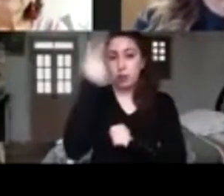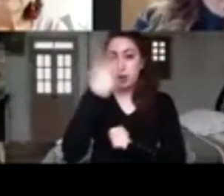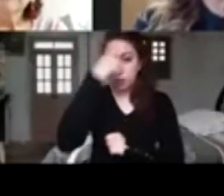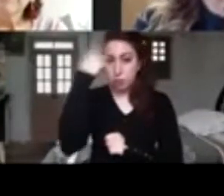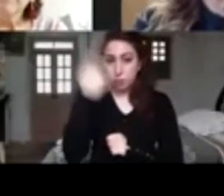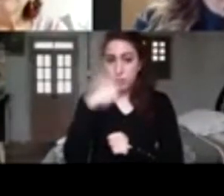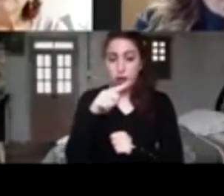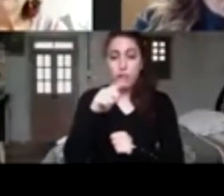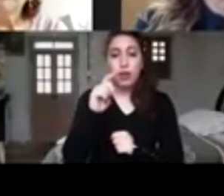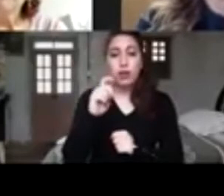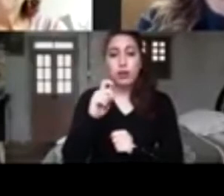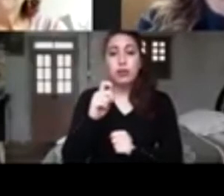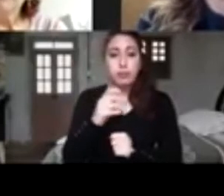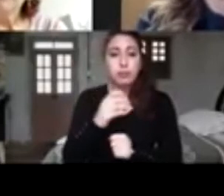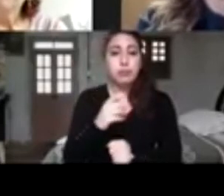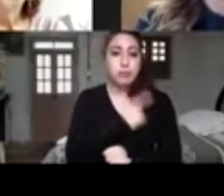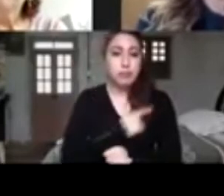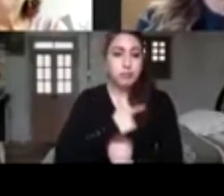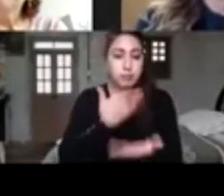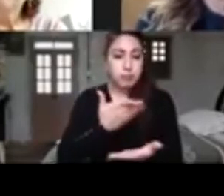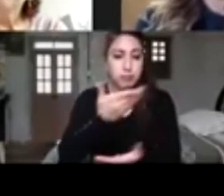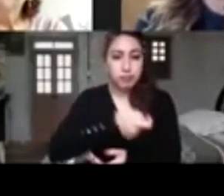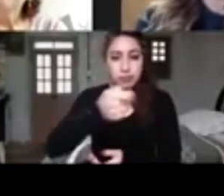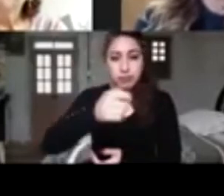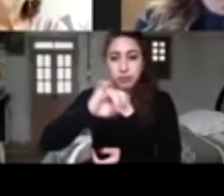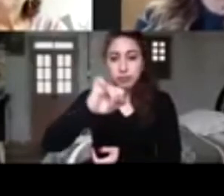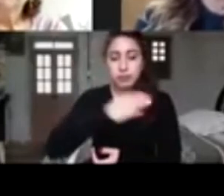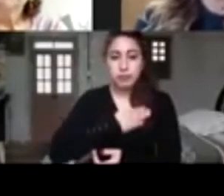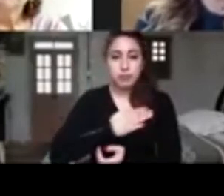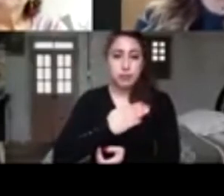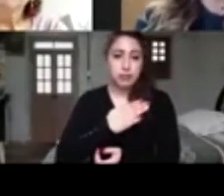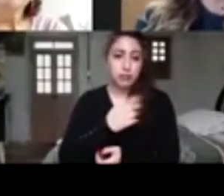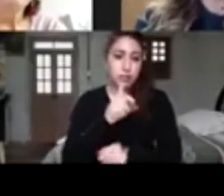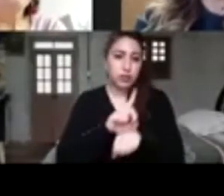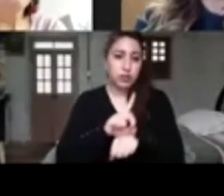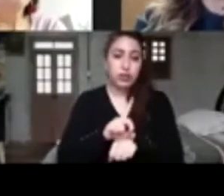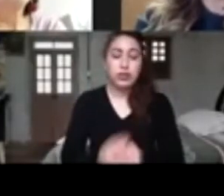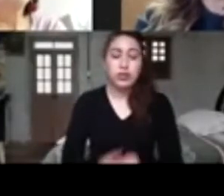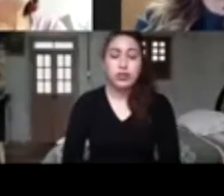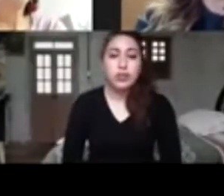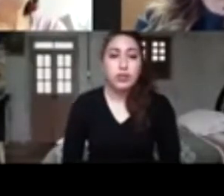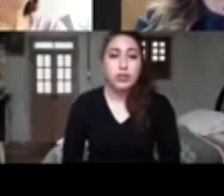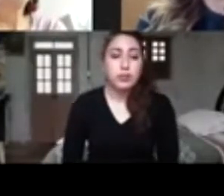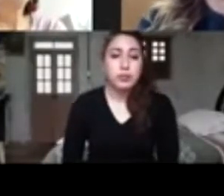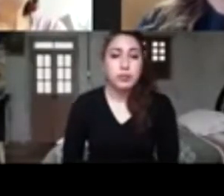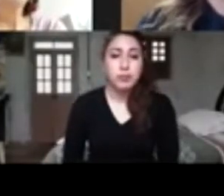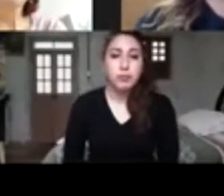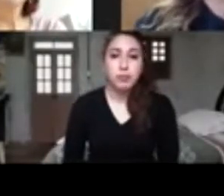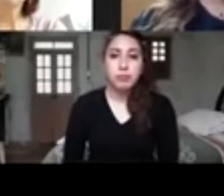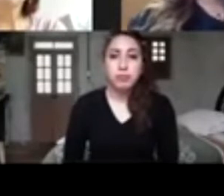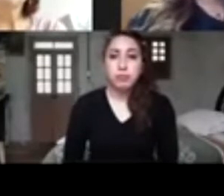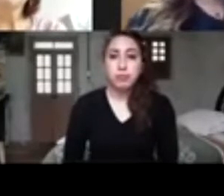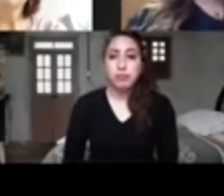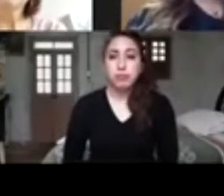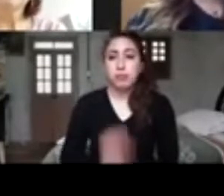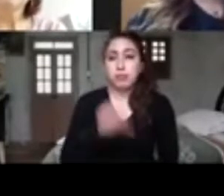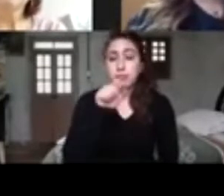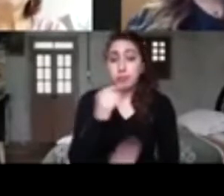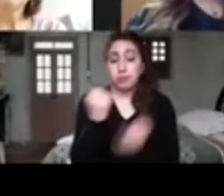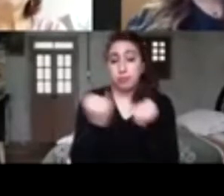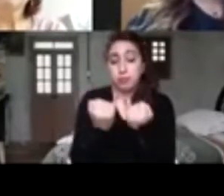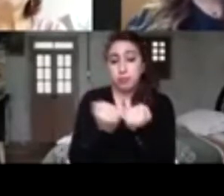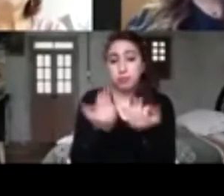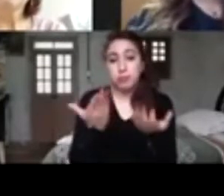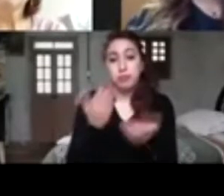gusto estar con todos ustedes. Buenos días. Qué gusto. Pues Buenos agradecer también la colaboración, la presencia de